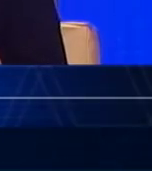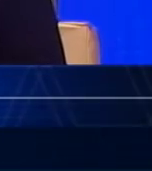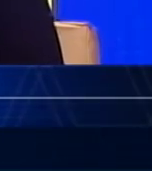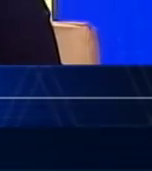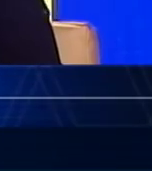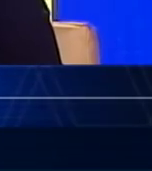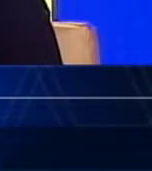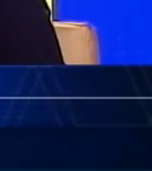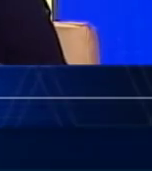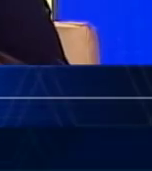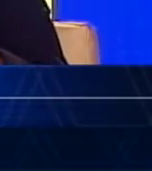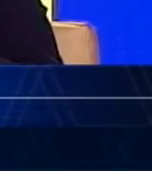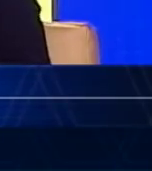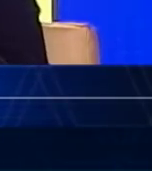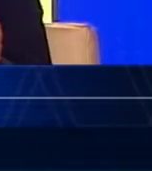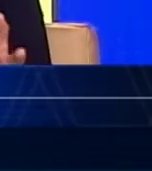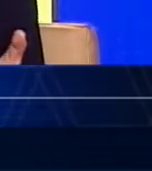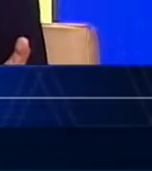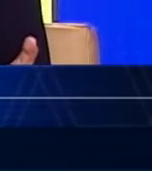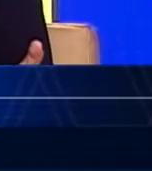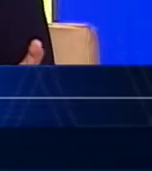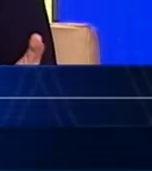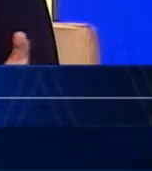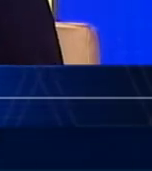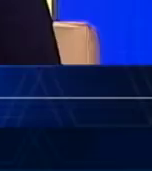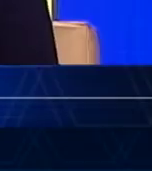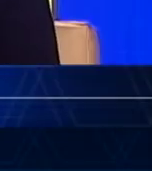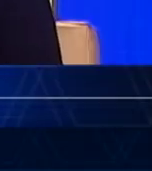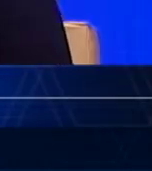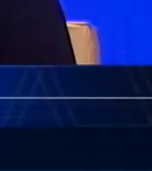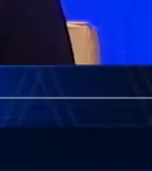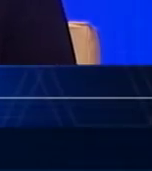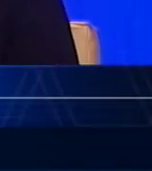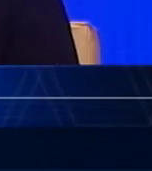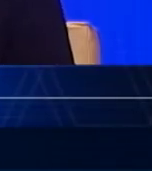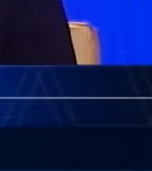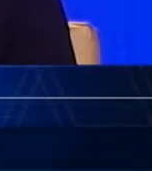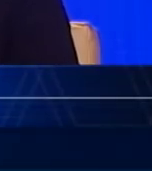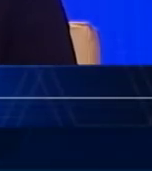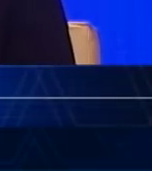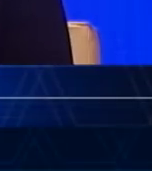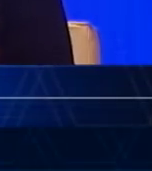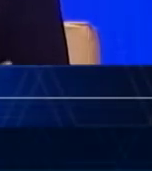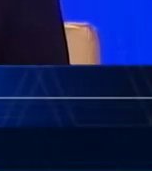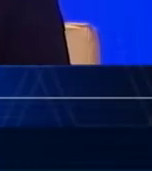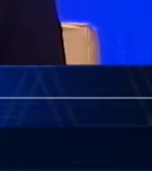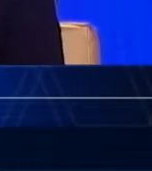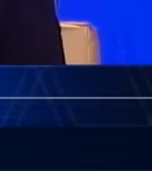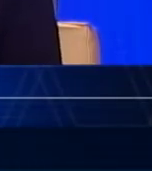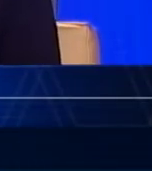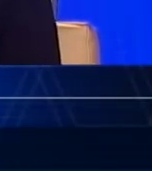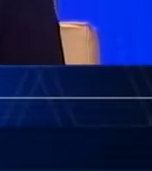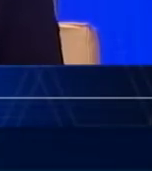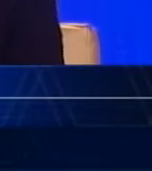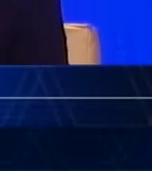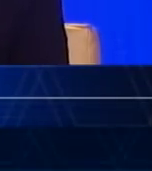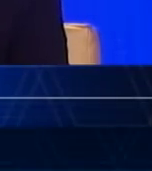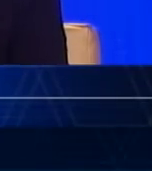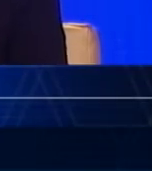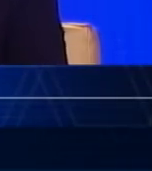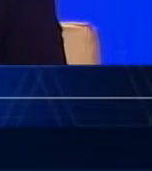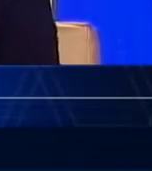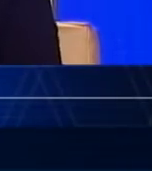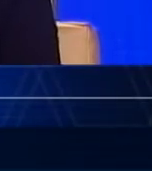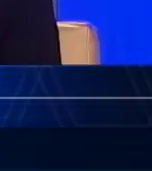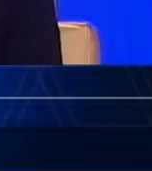humano. Los otros miembros del reino animal no tienen esa capacidad y nosotros al hacerlo reivindicamos nuestra condición humana. Nosotros estamos muy